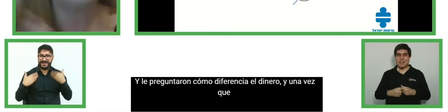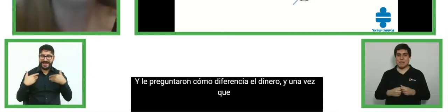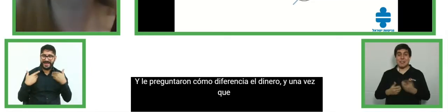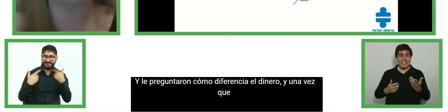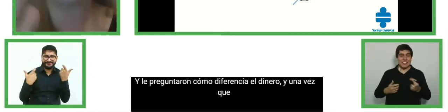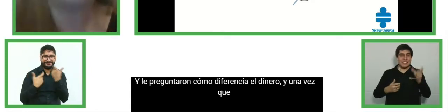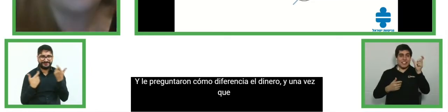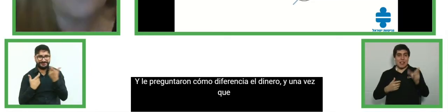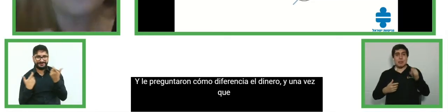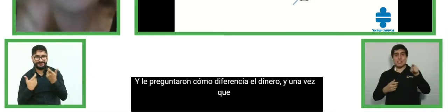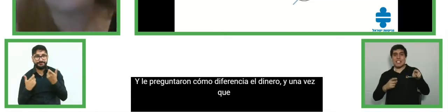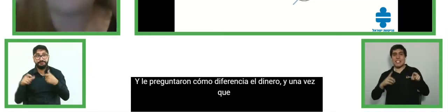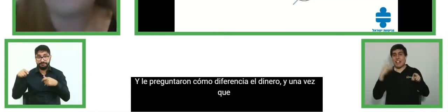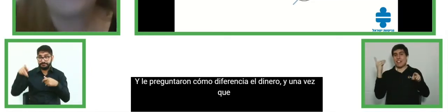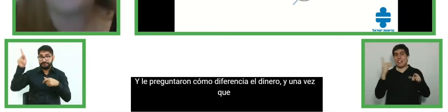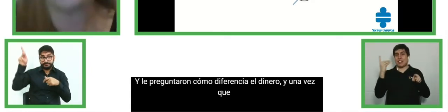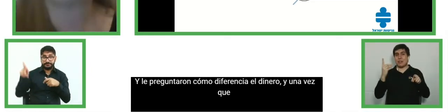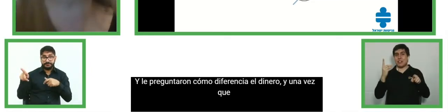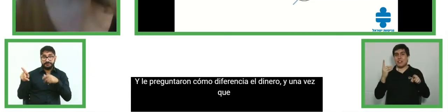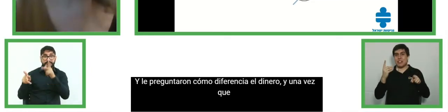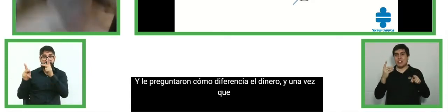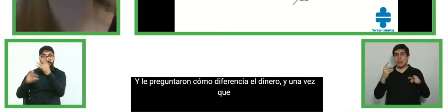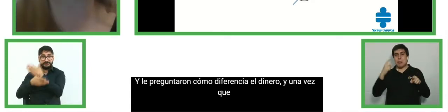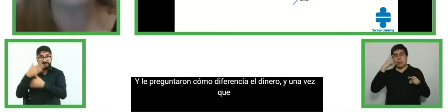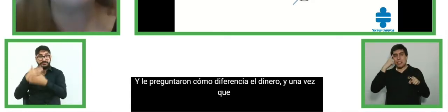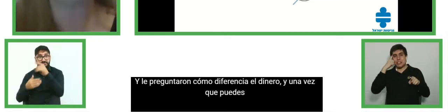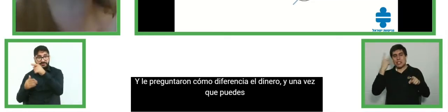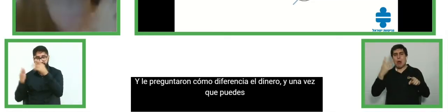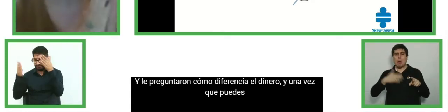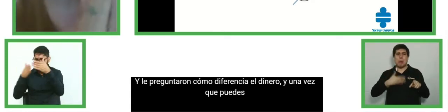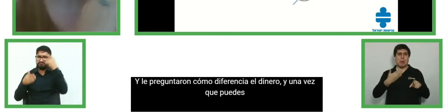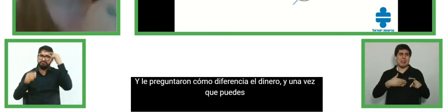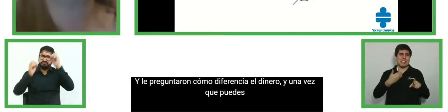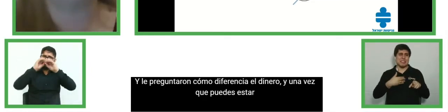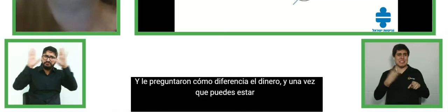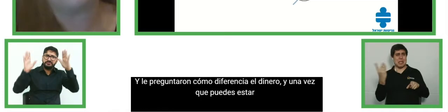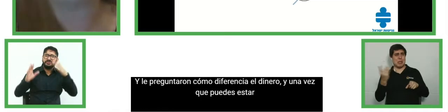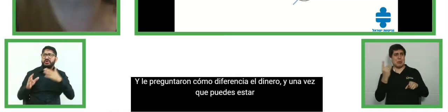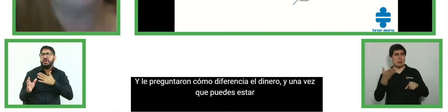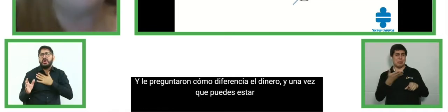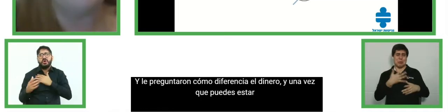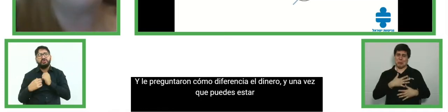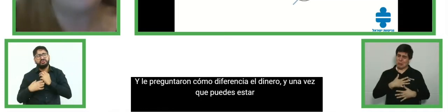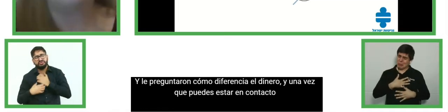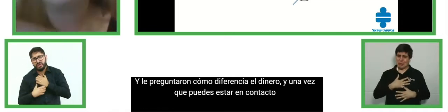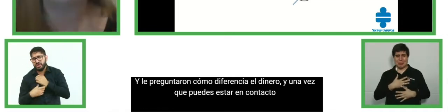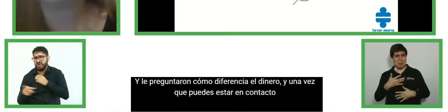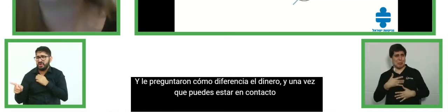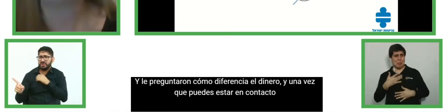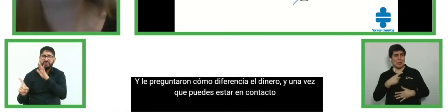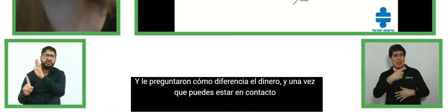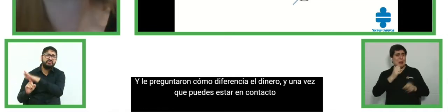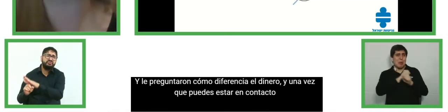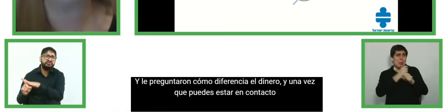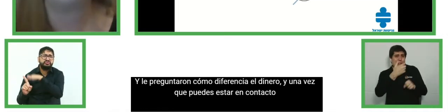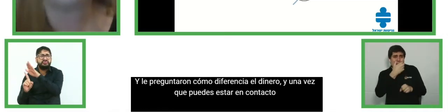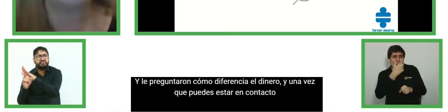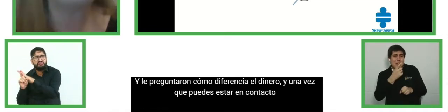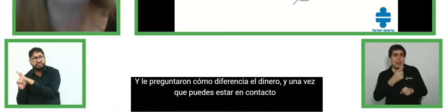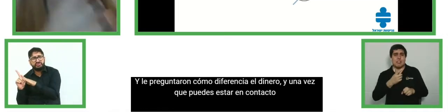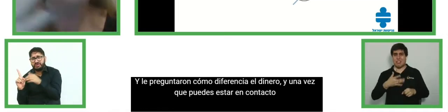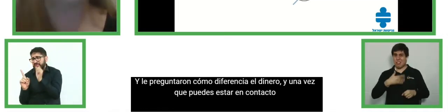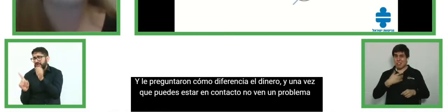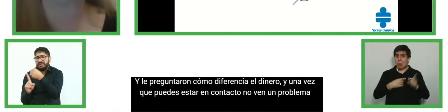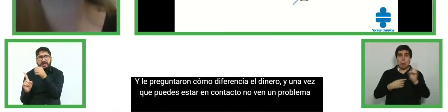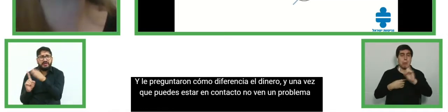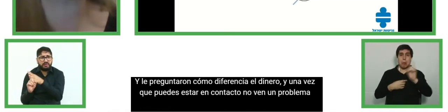directamente con gente con discapacidad, no ver un problema de pobrecito que estás viendo, no tienes lástima.